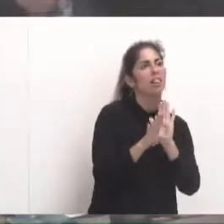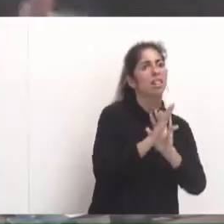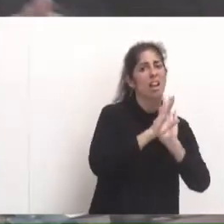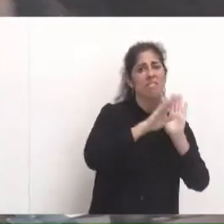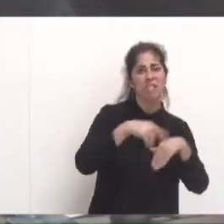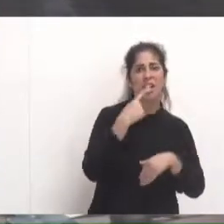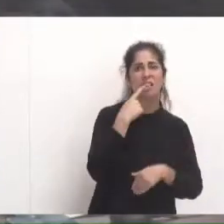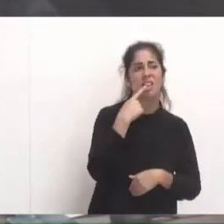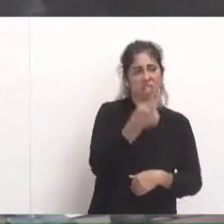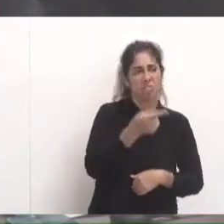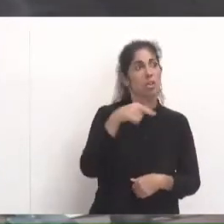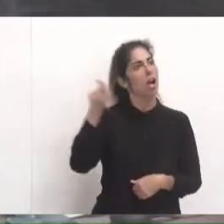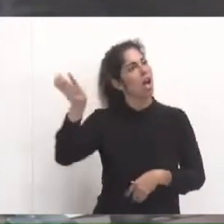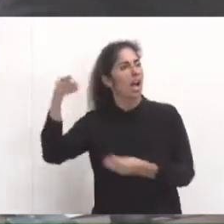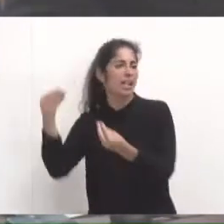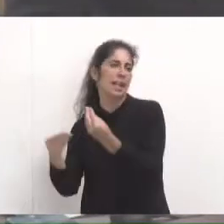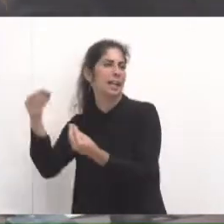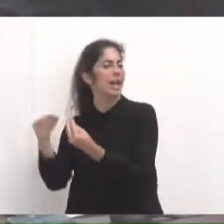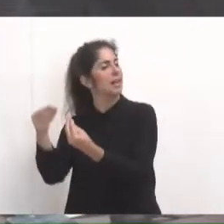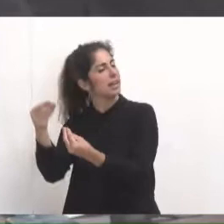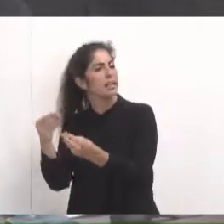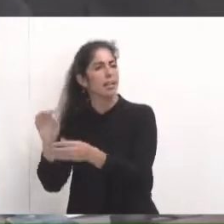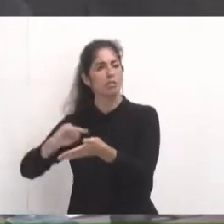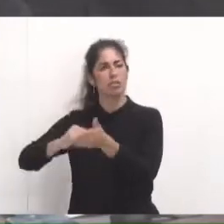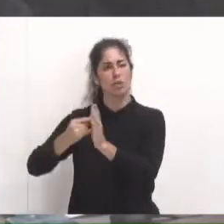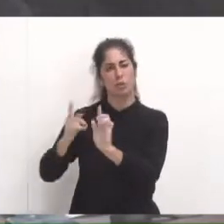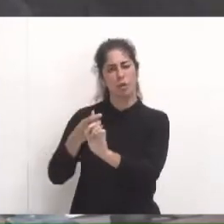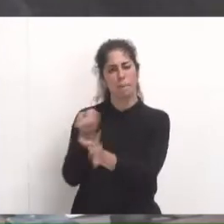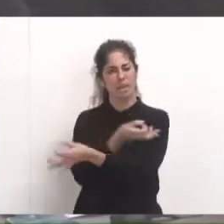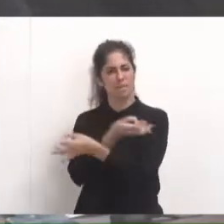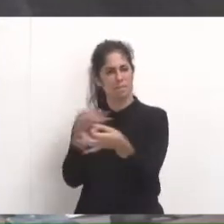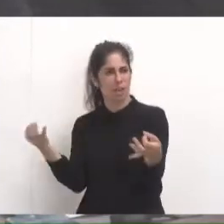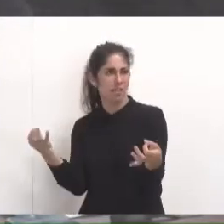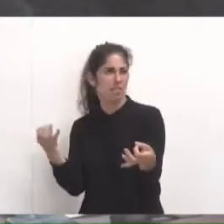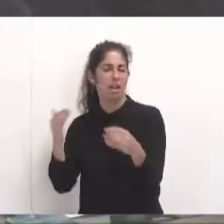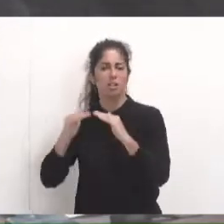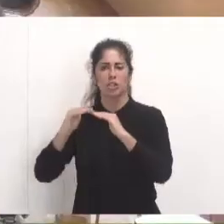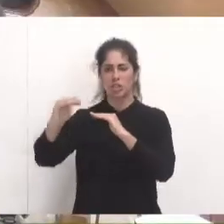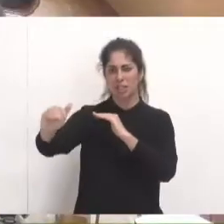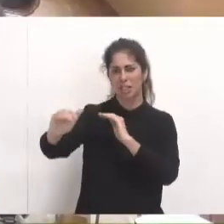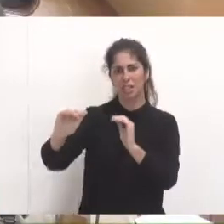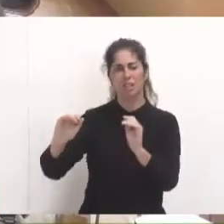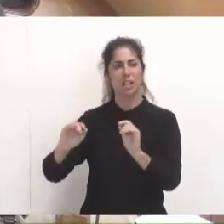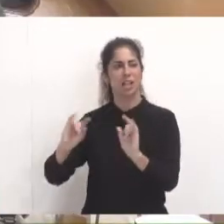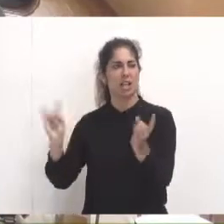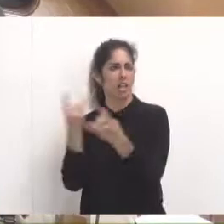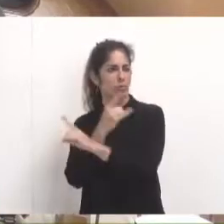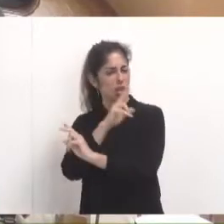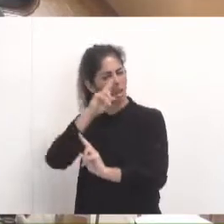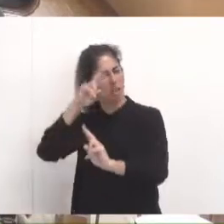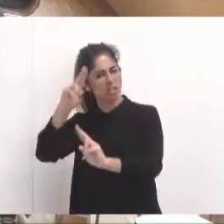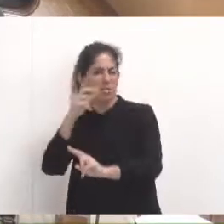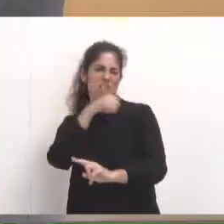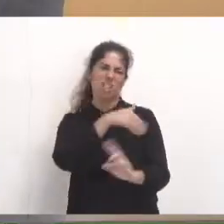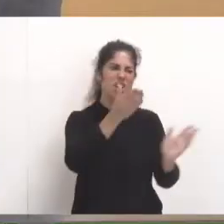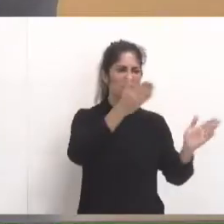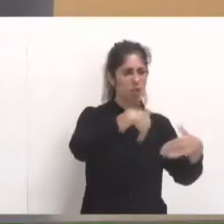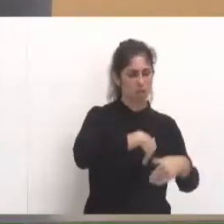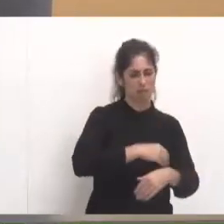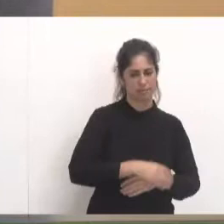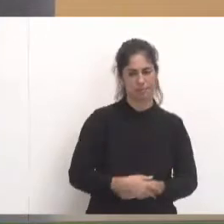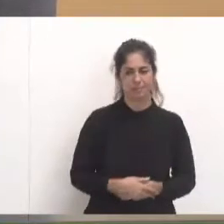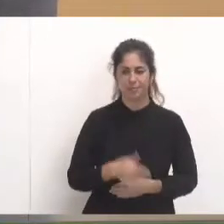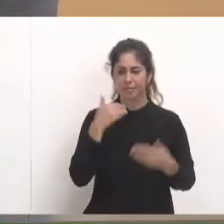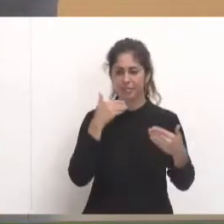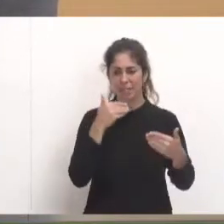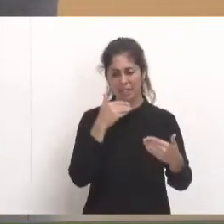Canaria tienen una solución ecológica sostenible y nosotros aquí no la tenemos. Muchas gracias, señor Becerra. Siguiente pregunta